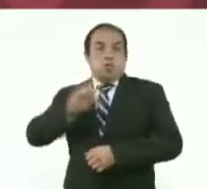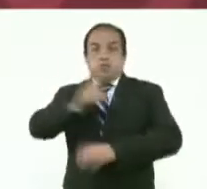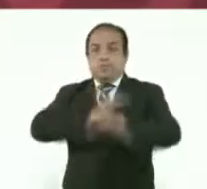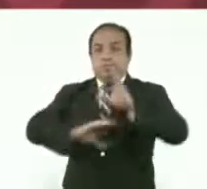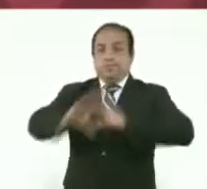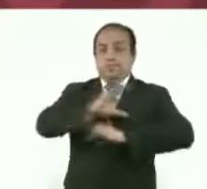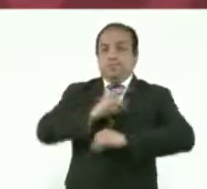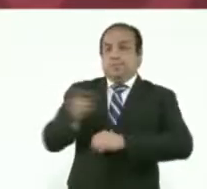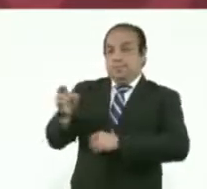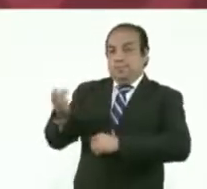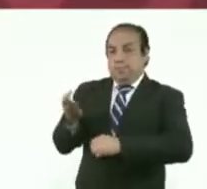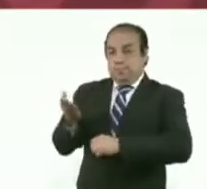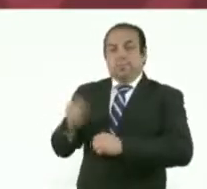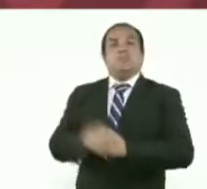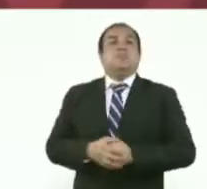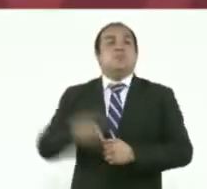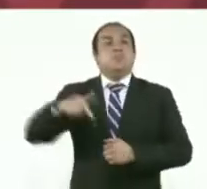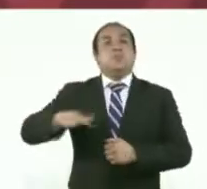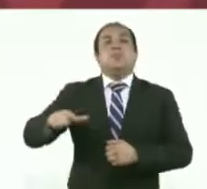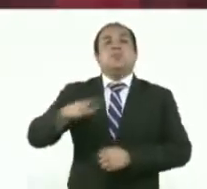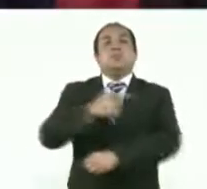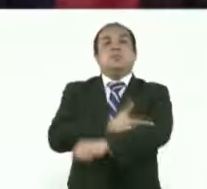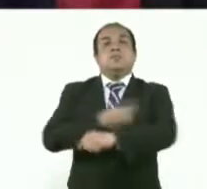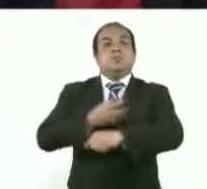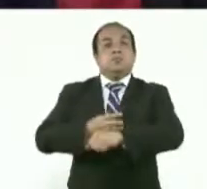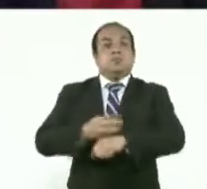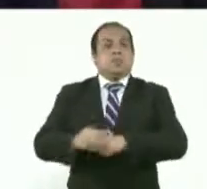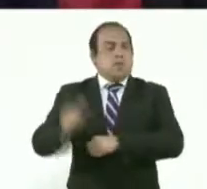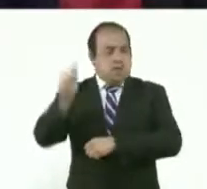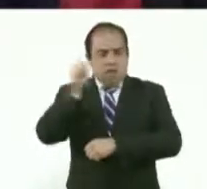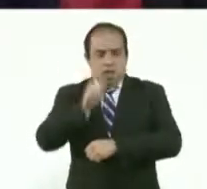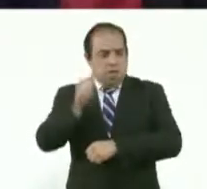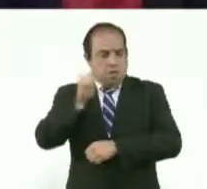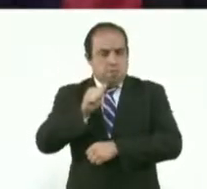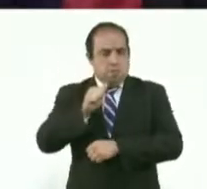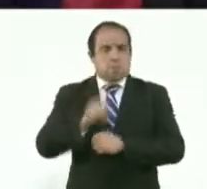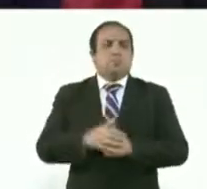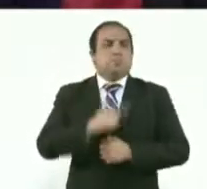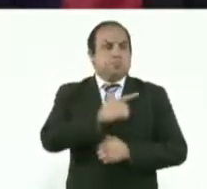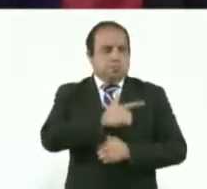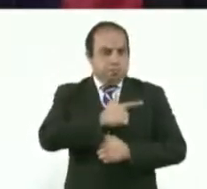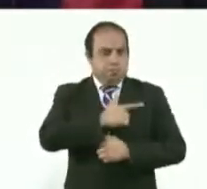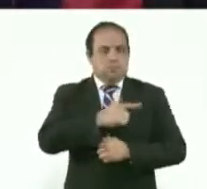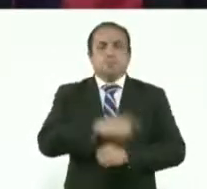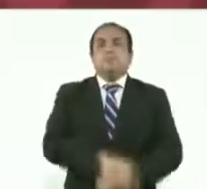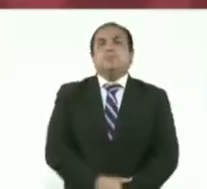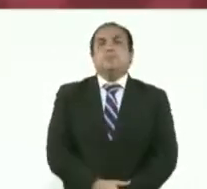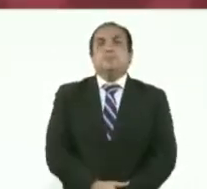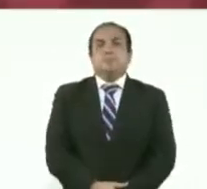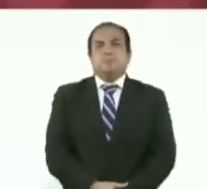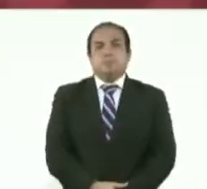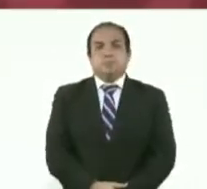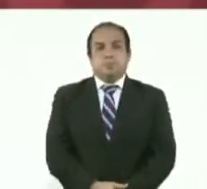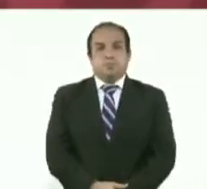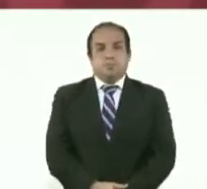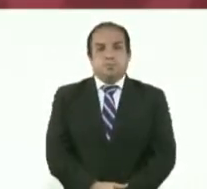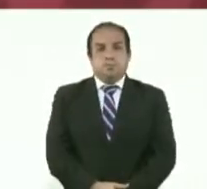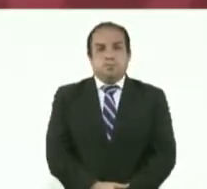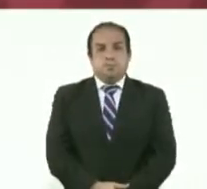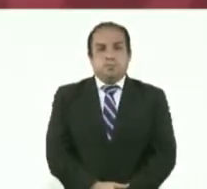Sheinbaum en Gustavo Amadero, como siempre, para poder hacer